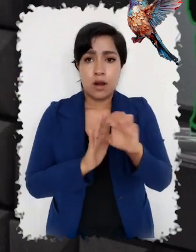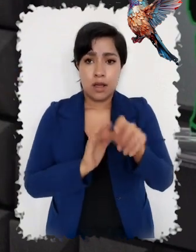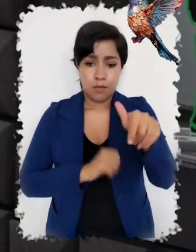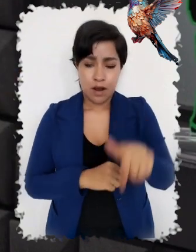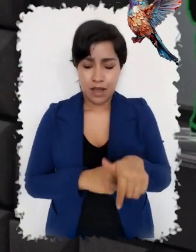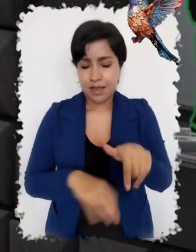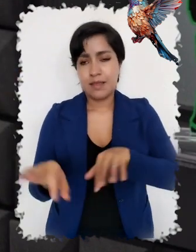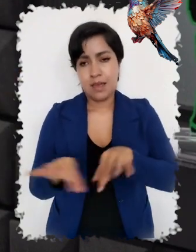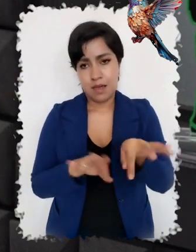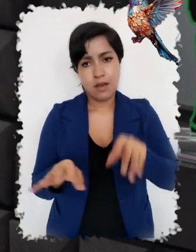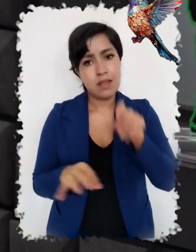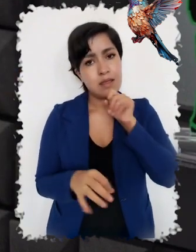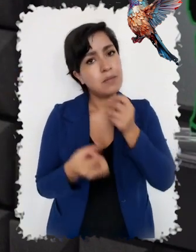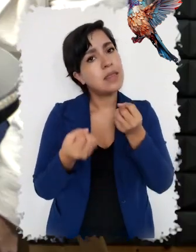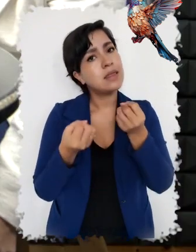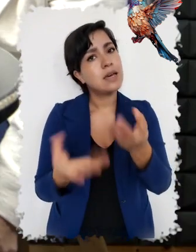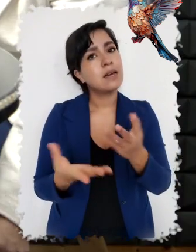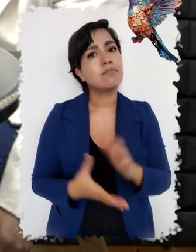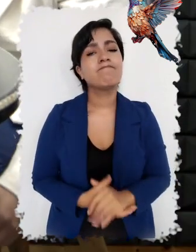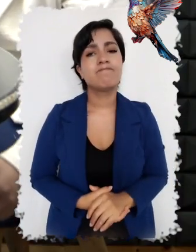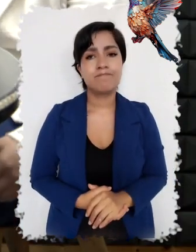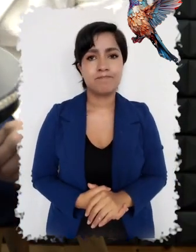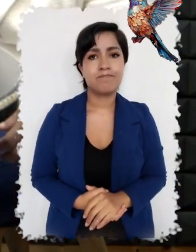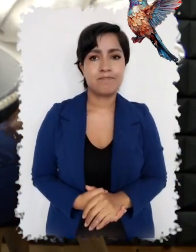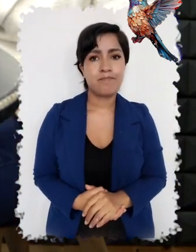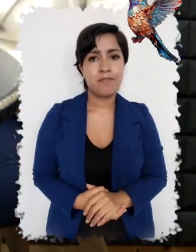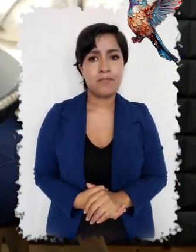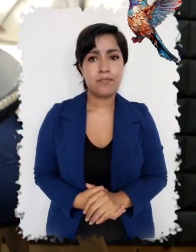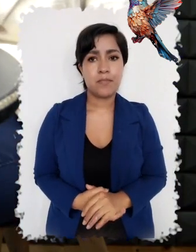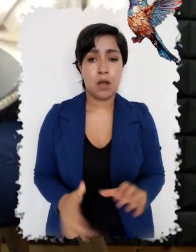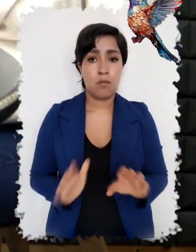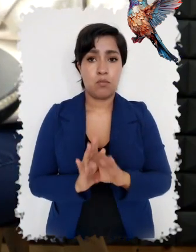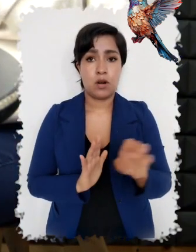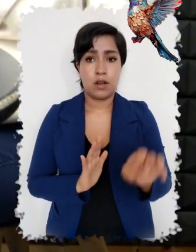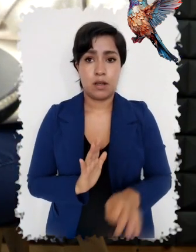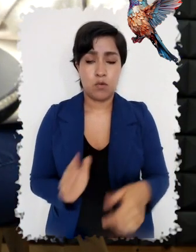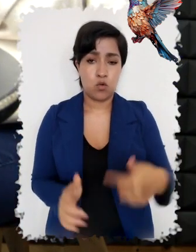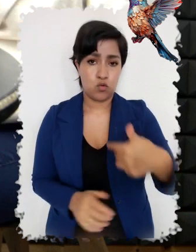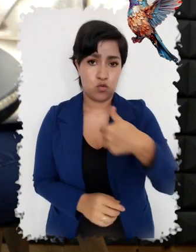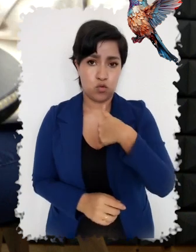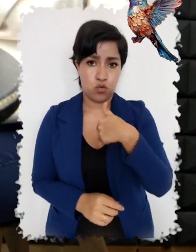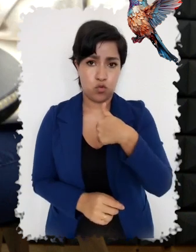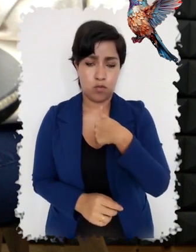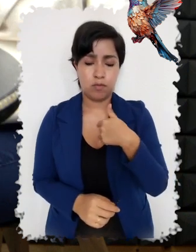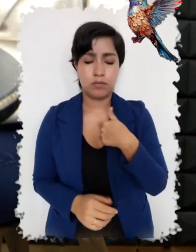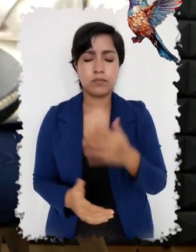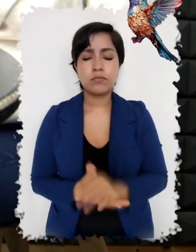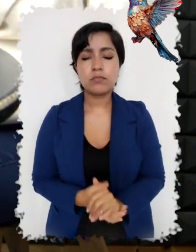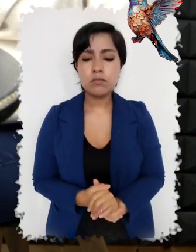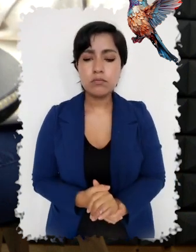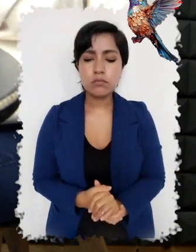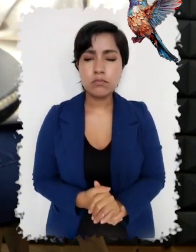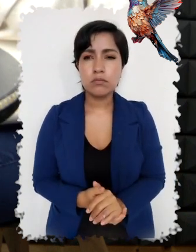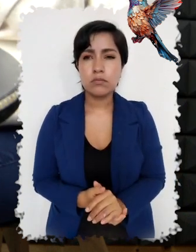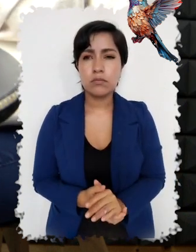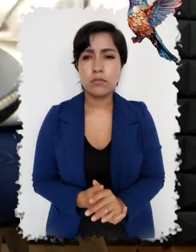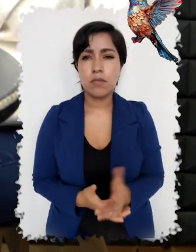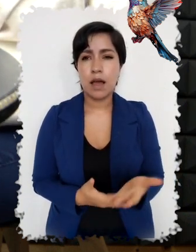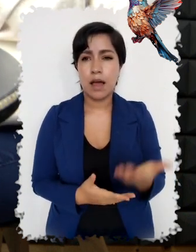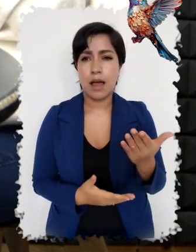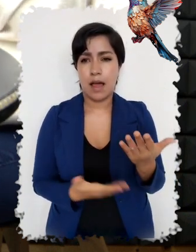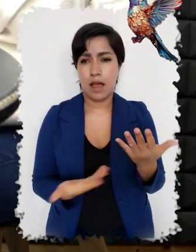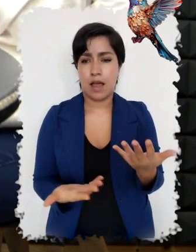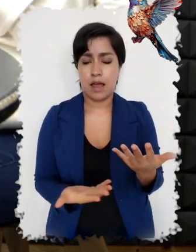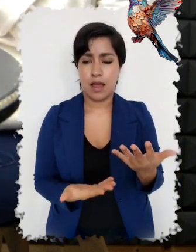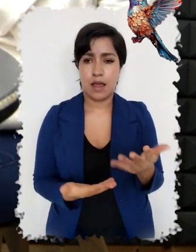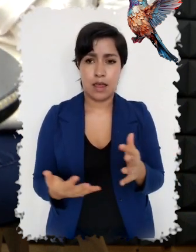no laborales no para para ustedes por ejemplo yo yo estuve estoy una escuela que se